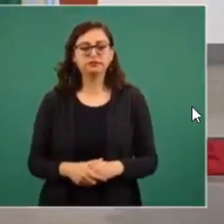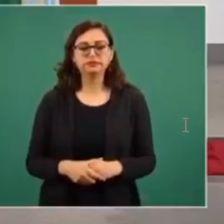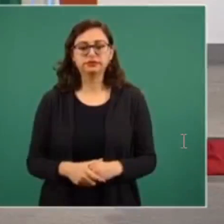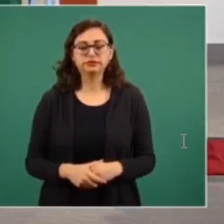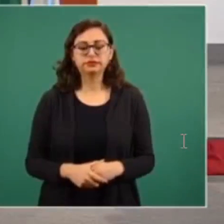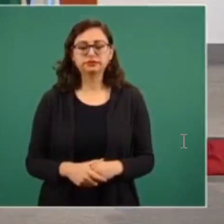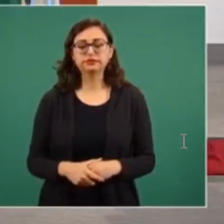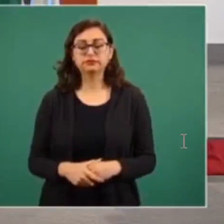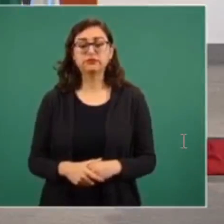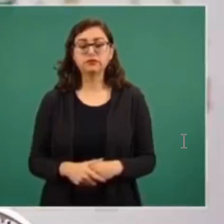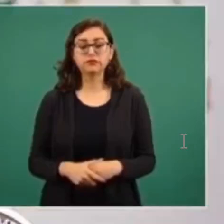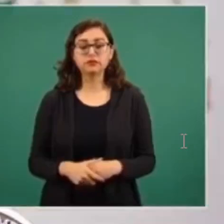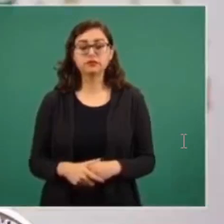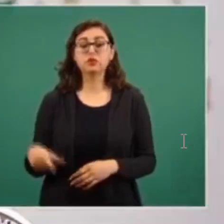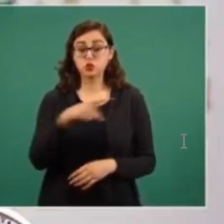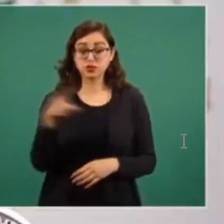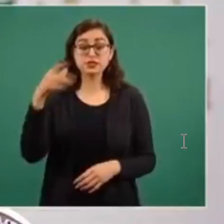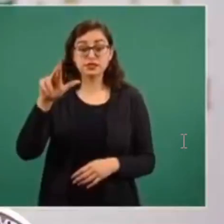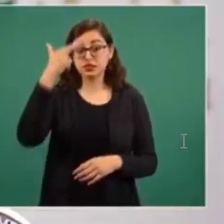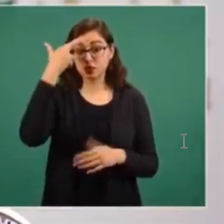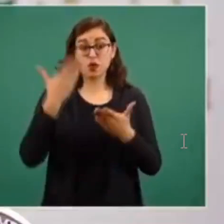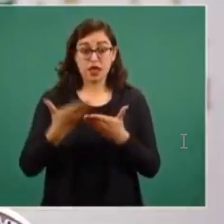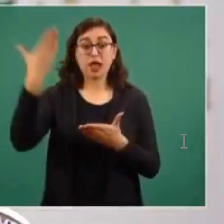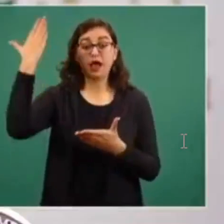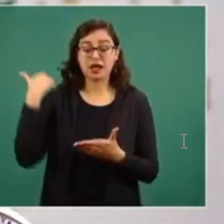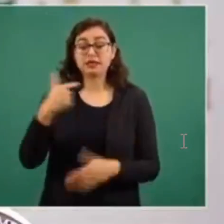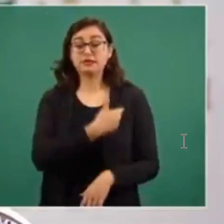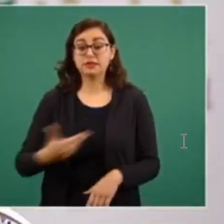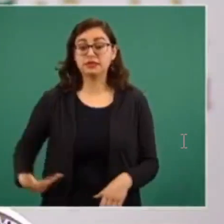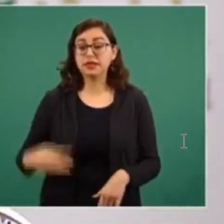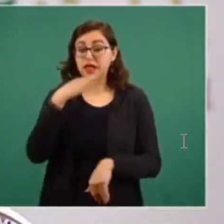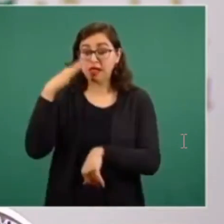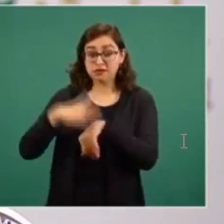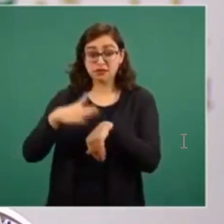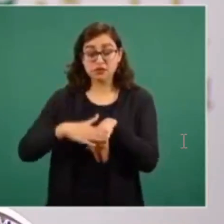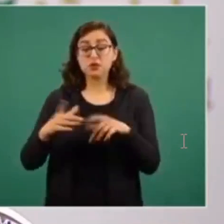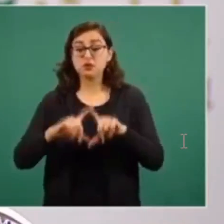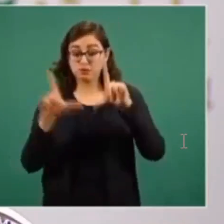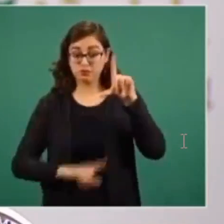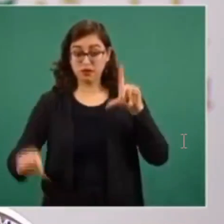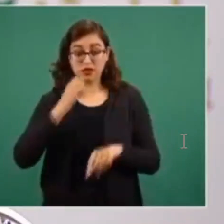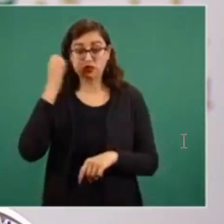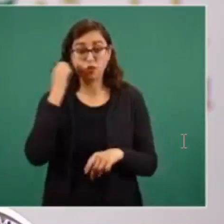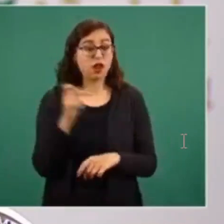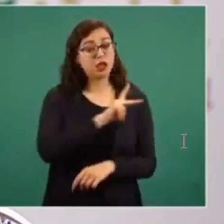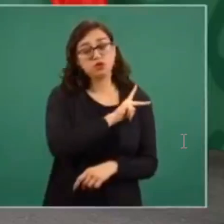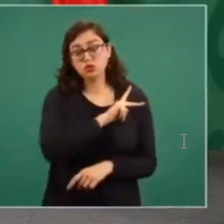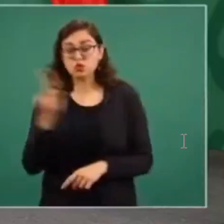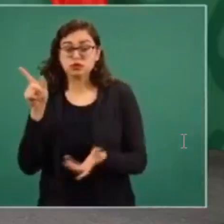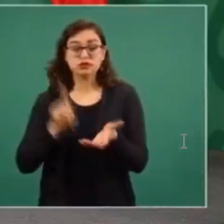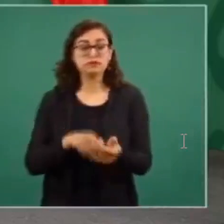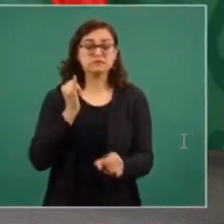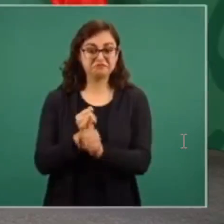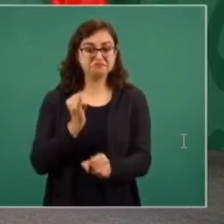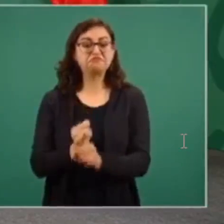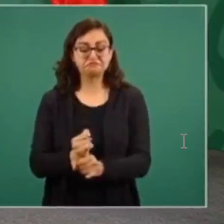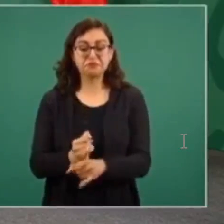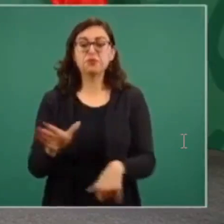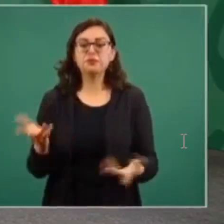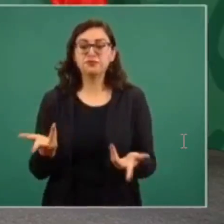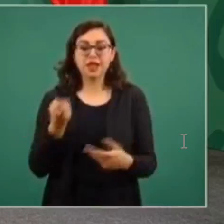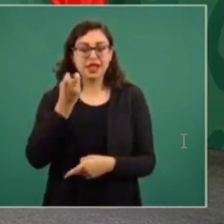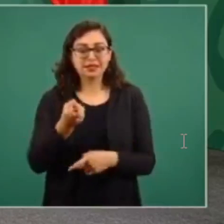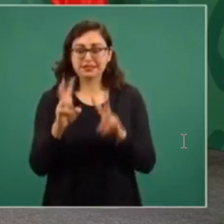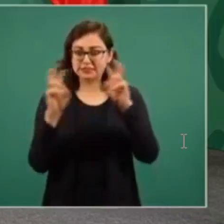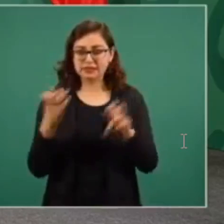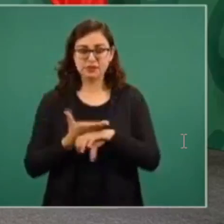recuerdan ustedes, el señor presidente anunció que va a haber internet para todas las escuelas, y esto es algo muy importante porque antes solo se